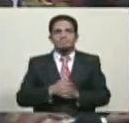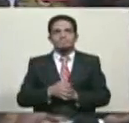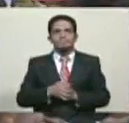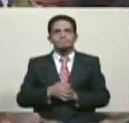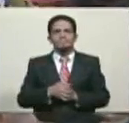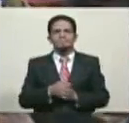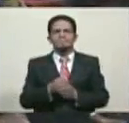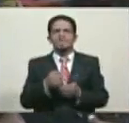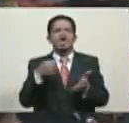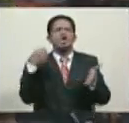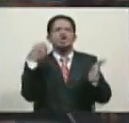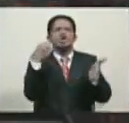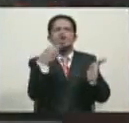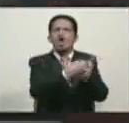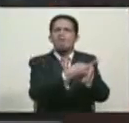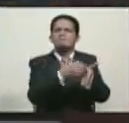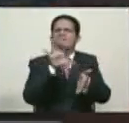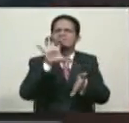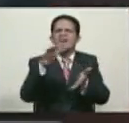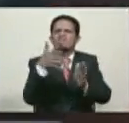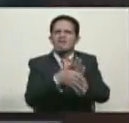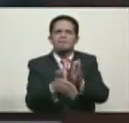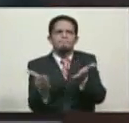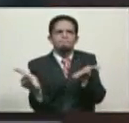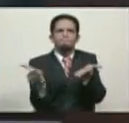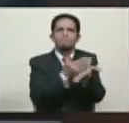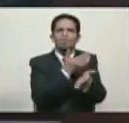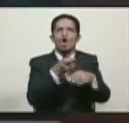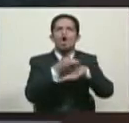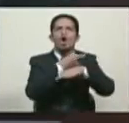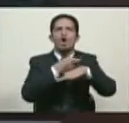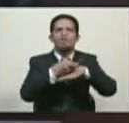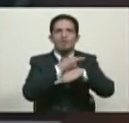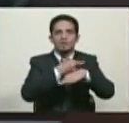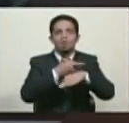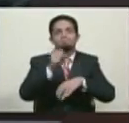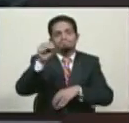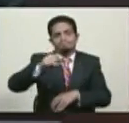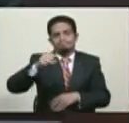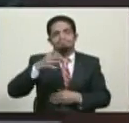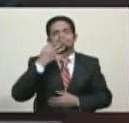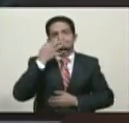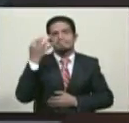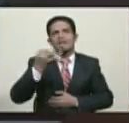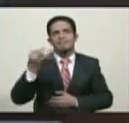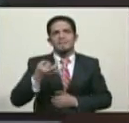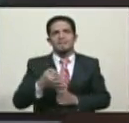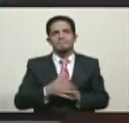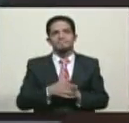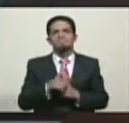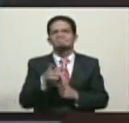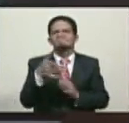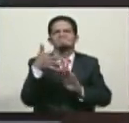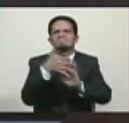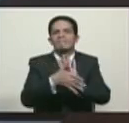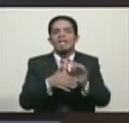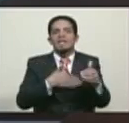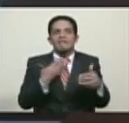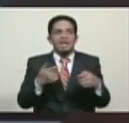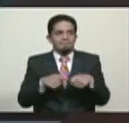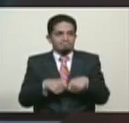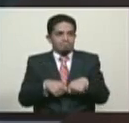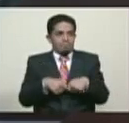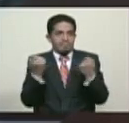Un golpe de Estado, sí, un verdadero golpe de Estado, pues no solo trata de mellar la estructura del